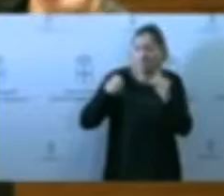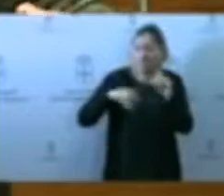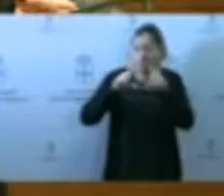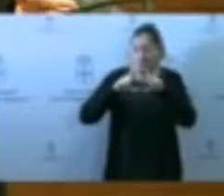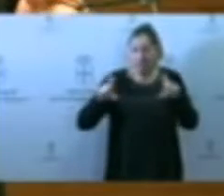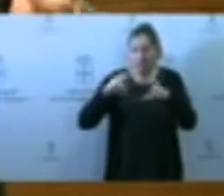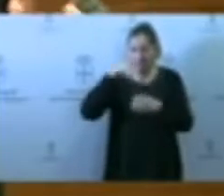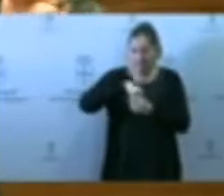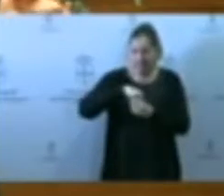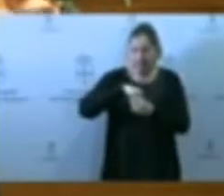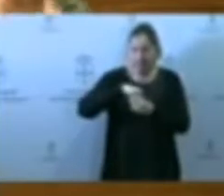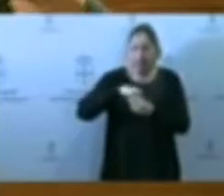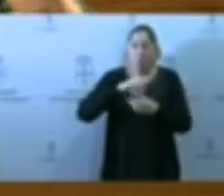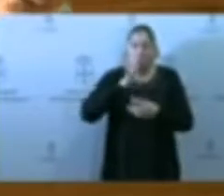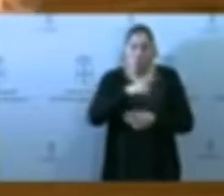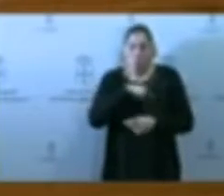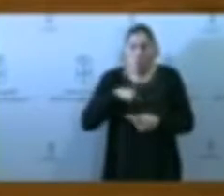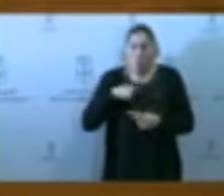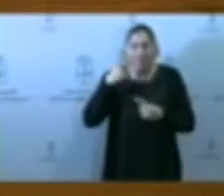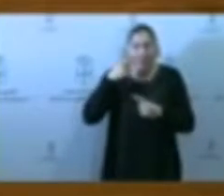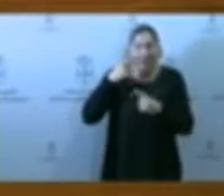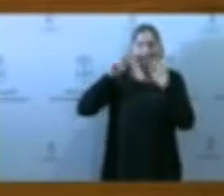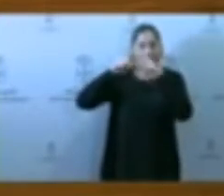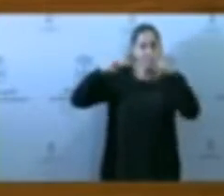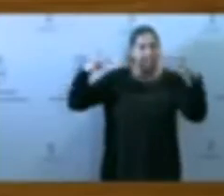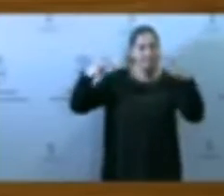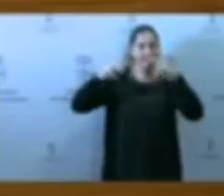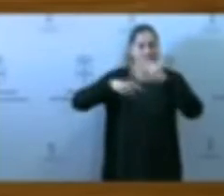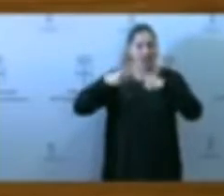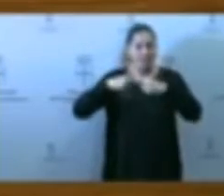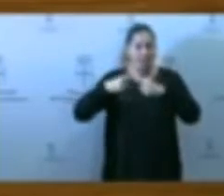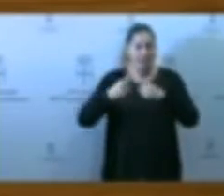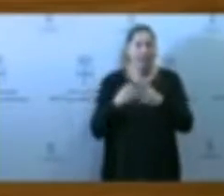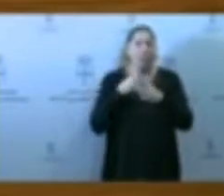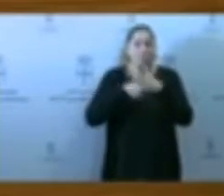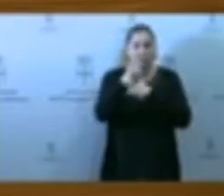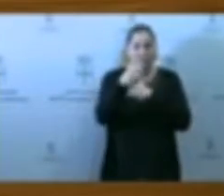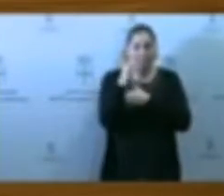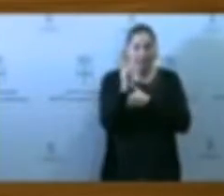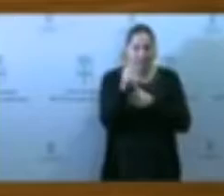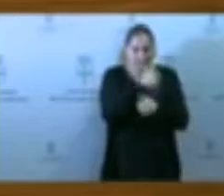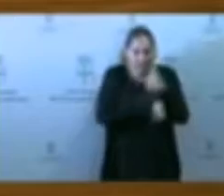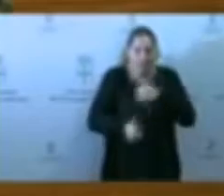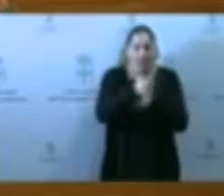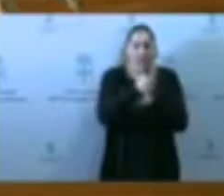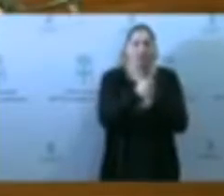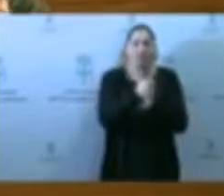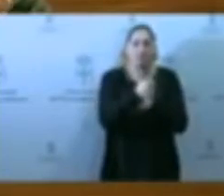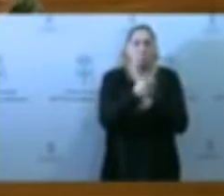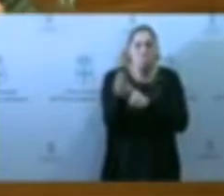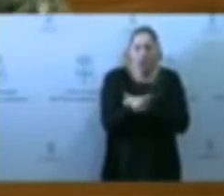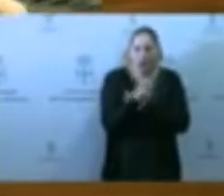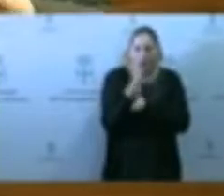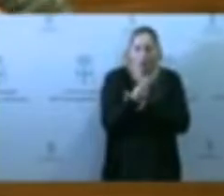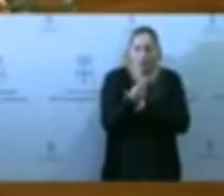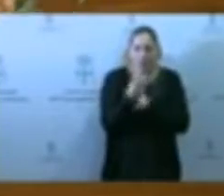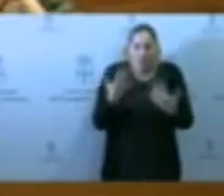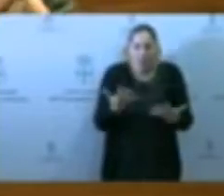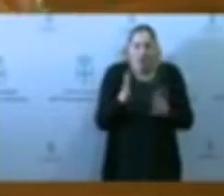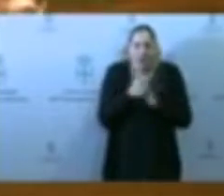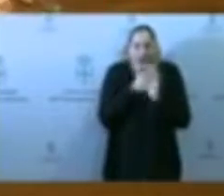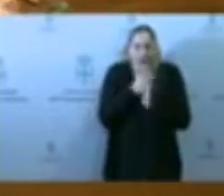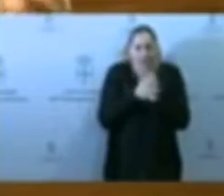familiar, porque el nombre es familiar, estaría colocado. Se coloca en una situación inmensamente mejor. Por tanto, cuando